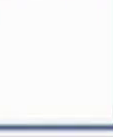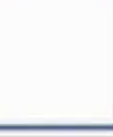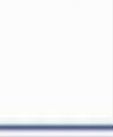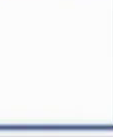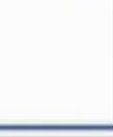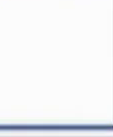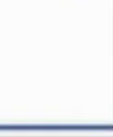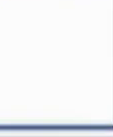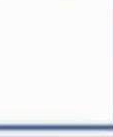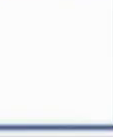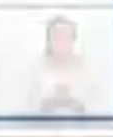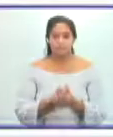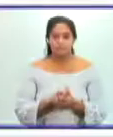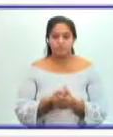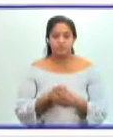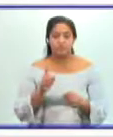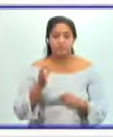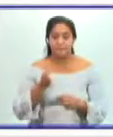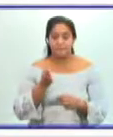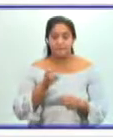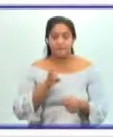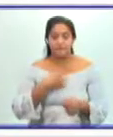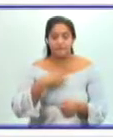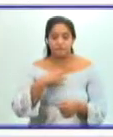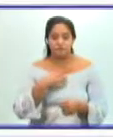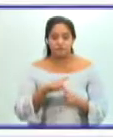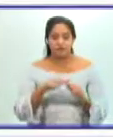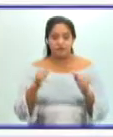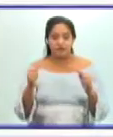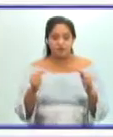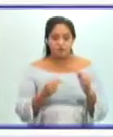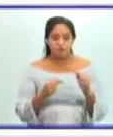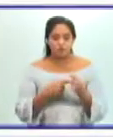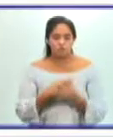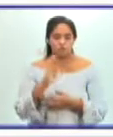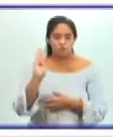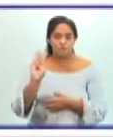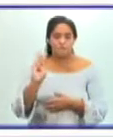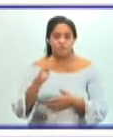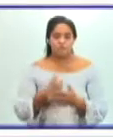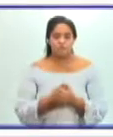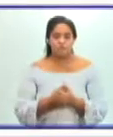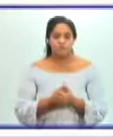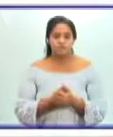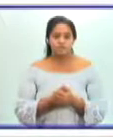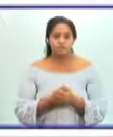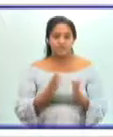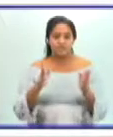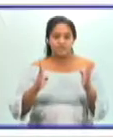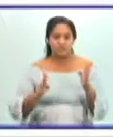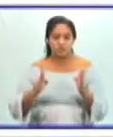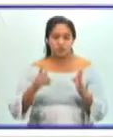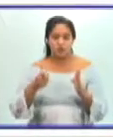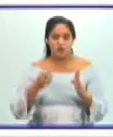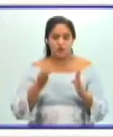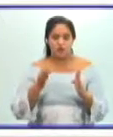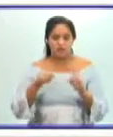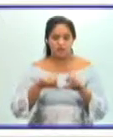Pero el mismo tiene otro inciso donde dice: si los lados del paralelogramo